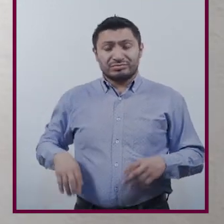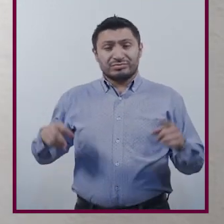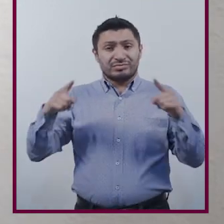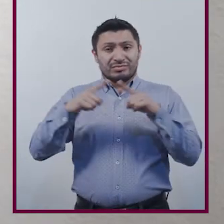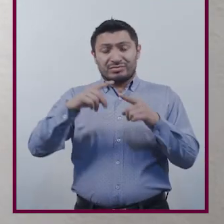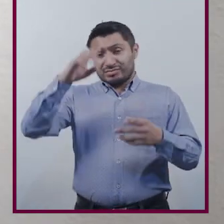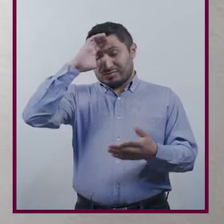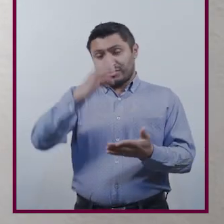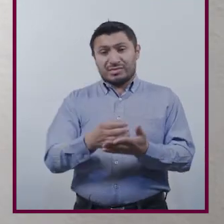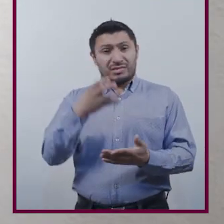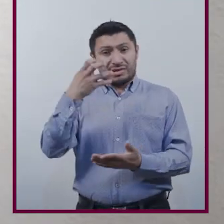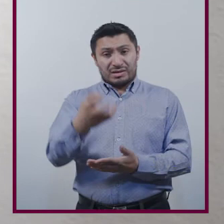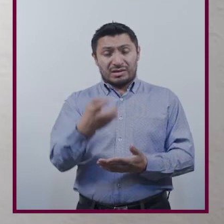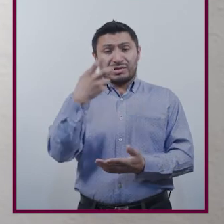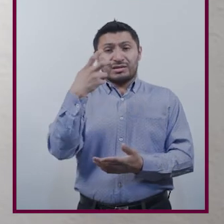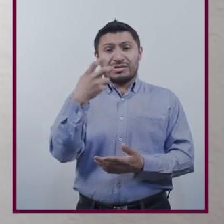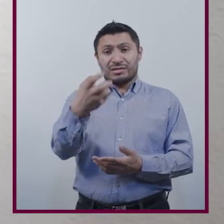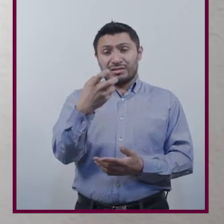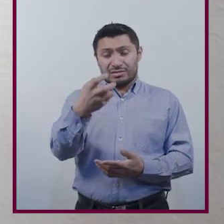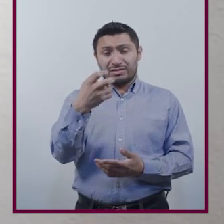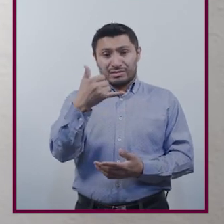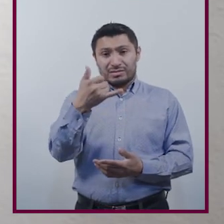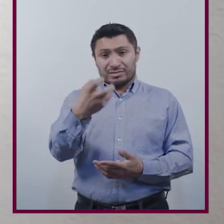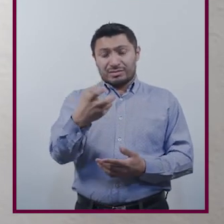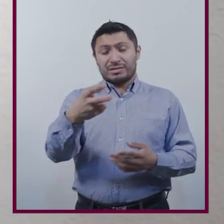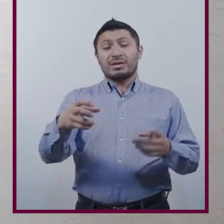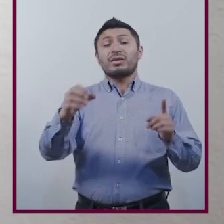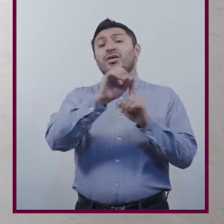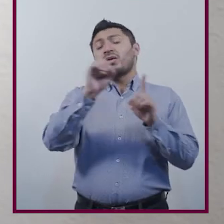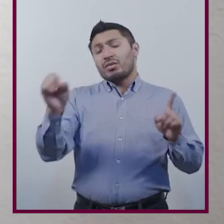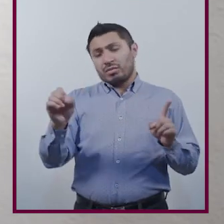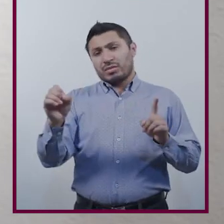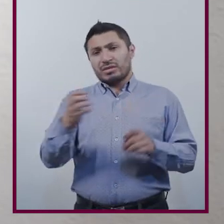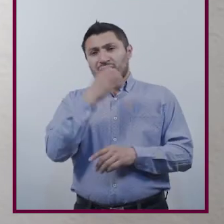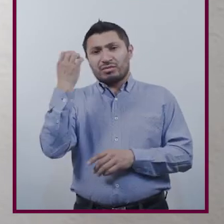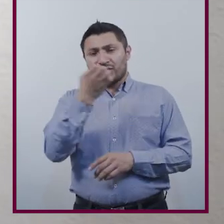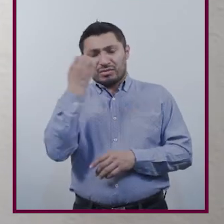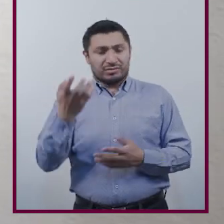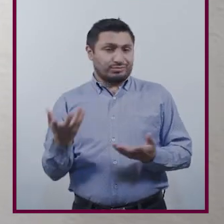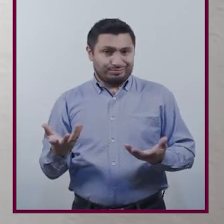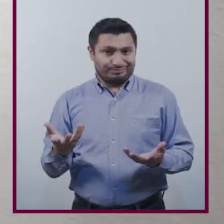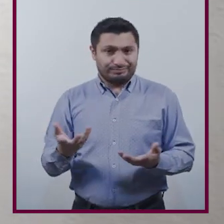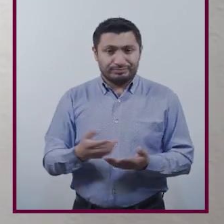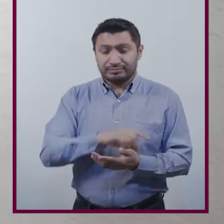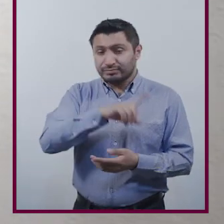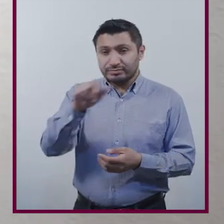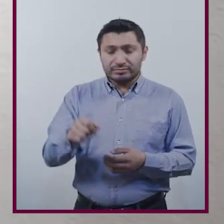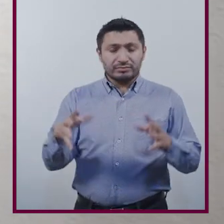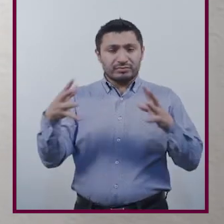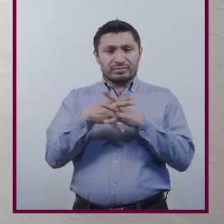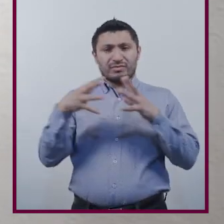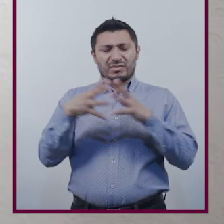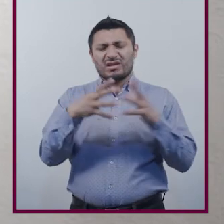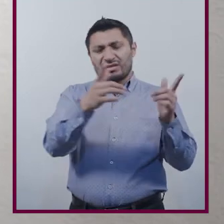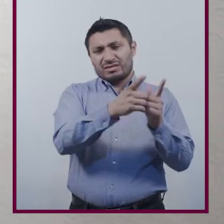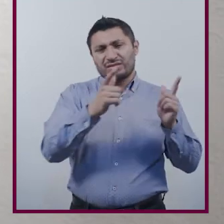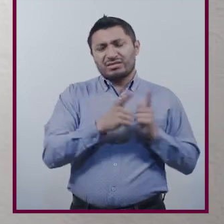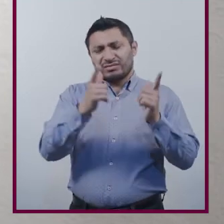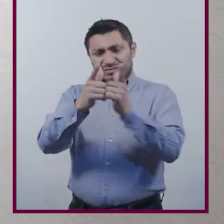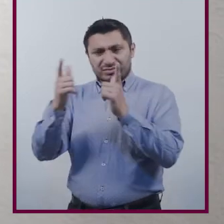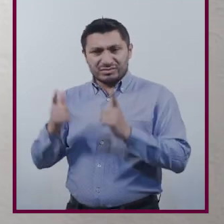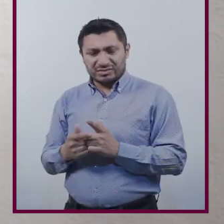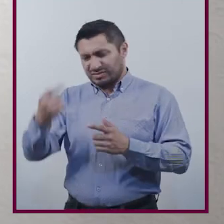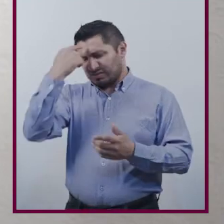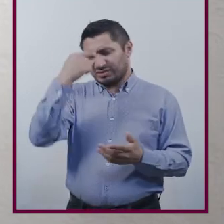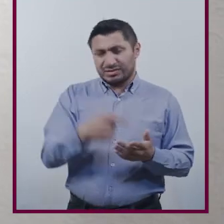la estructura social y educativa. Años después, durante la Guerra Cristera, el enfrentamiento se dio entre aquellos grupos que creían que los